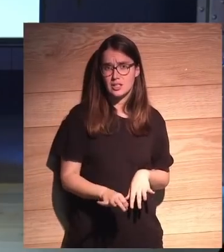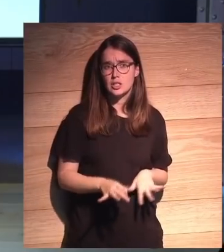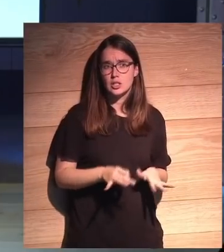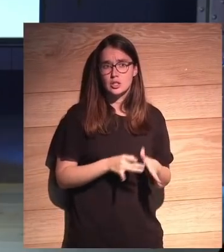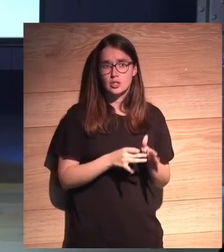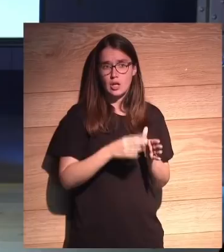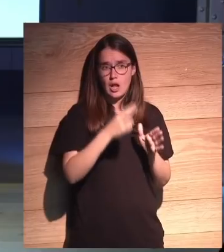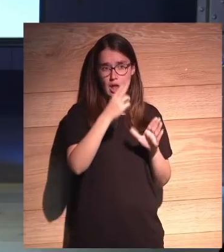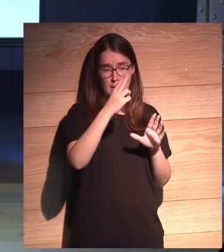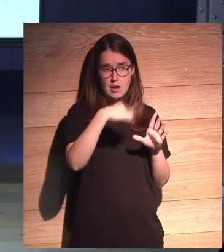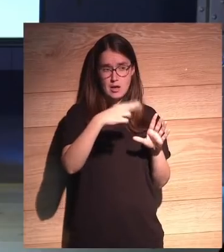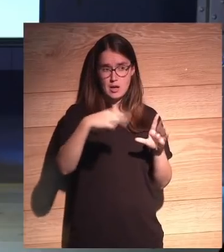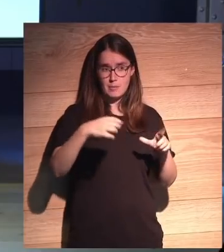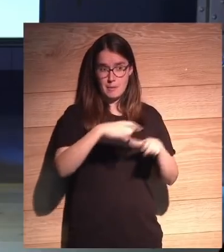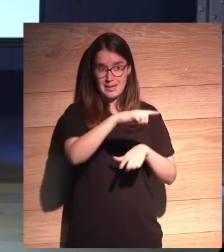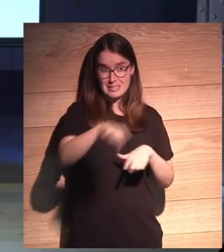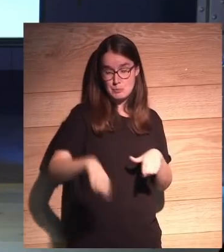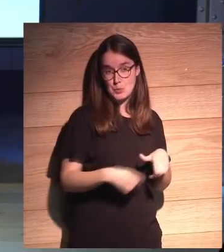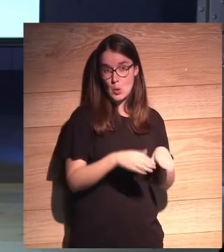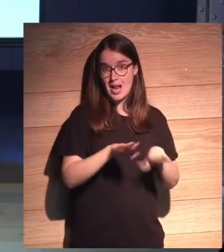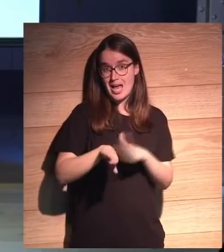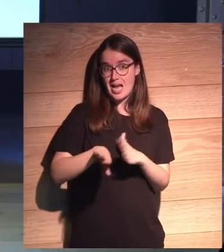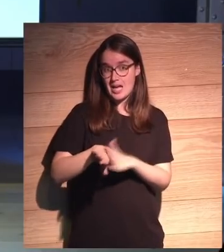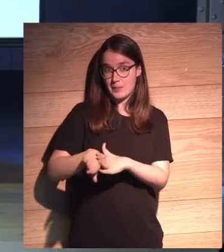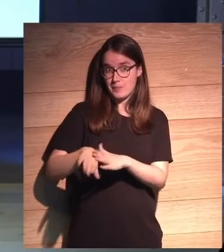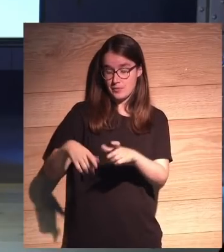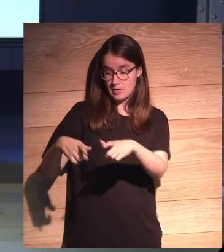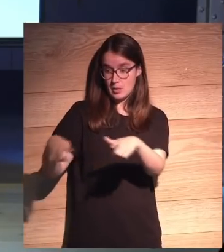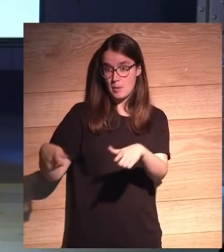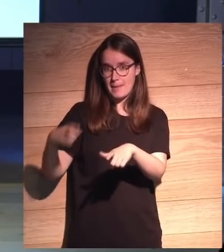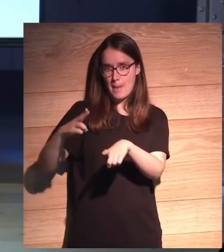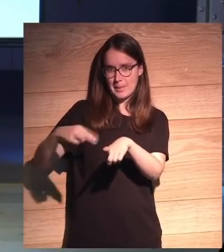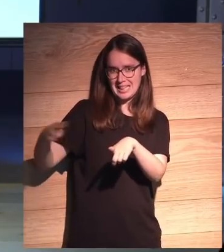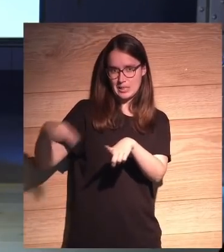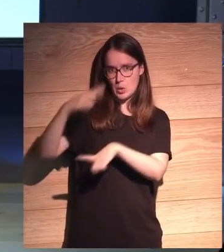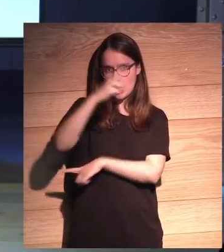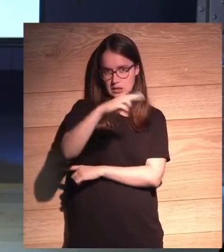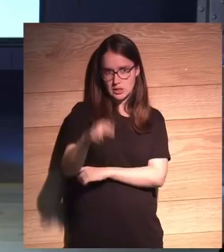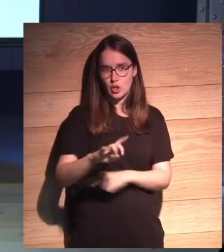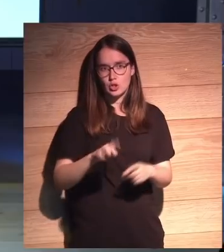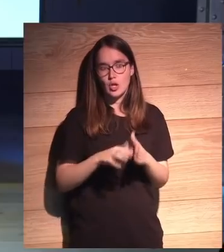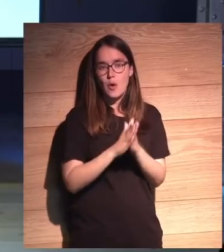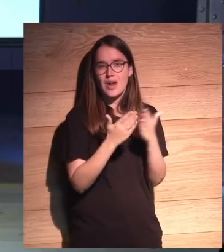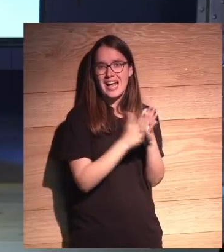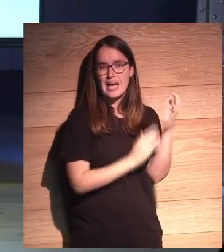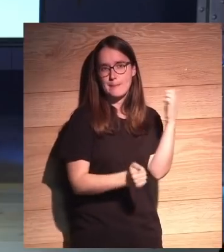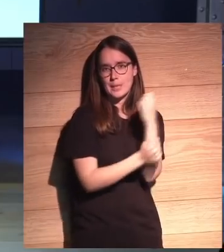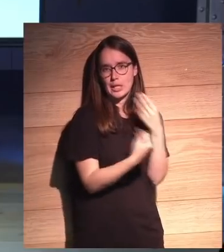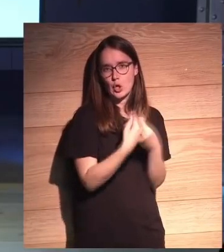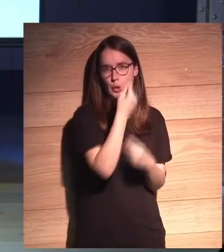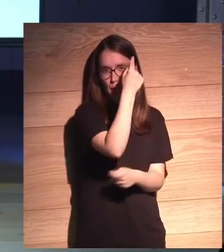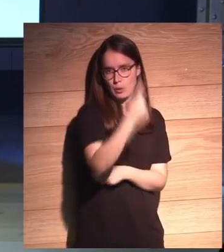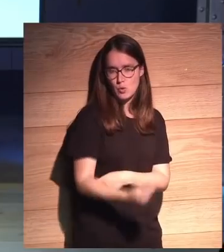La paleta, que la veis ahí a su derecha, la paleta del óleo, tiene una carpeta con